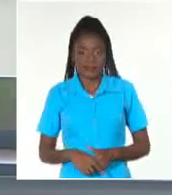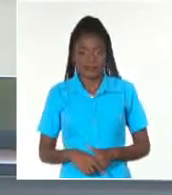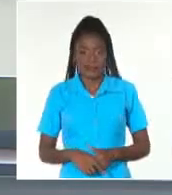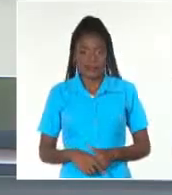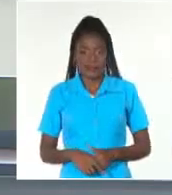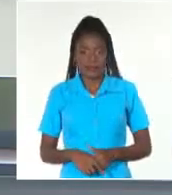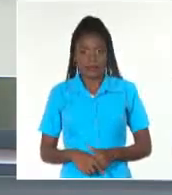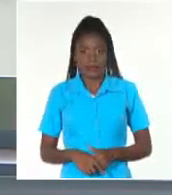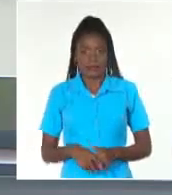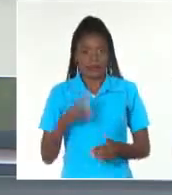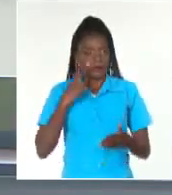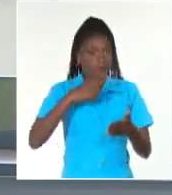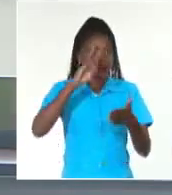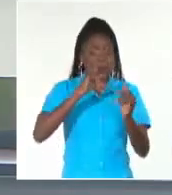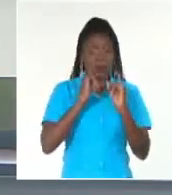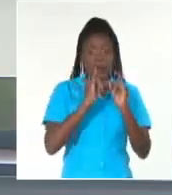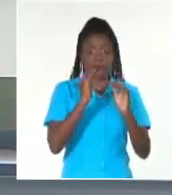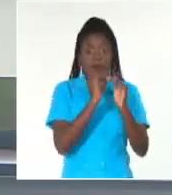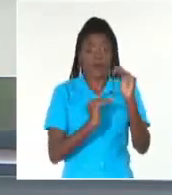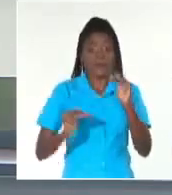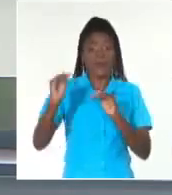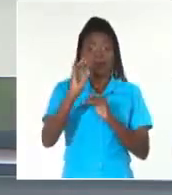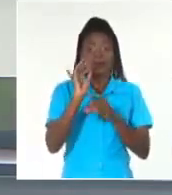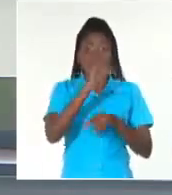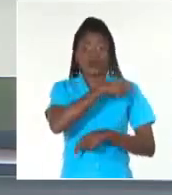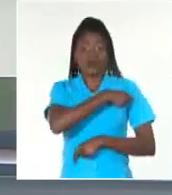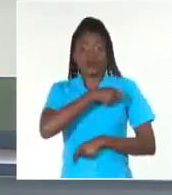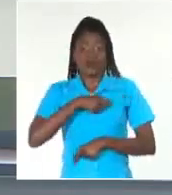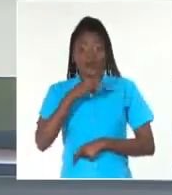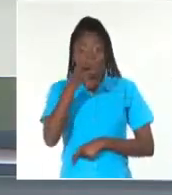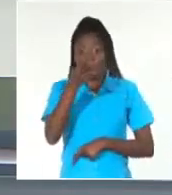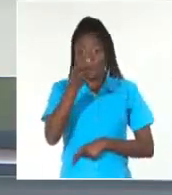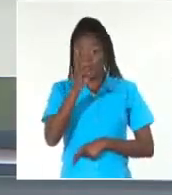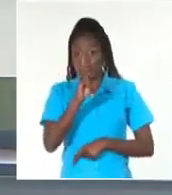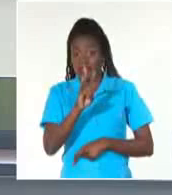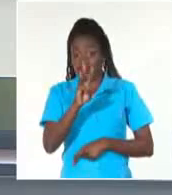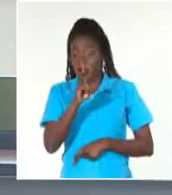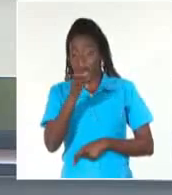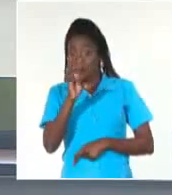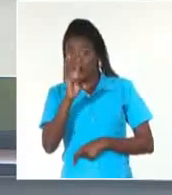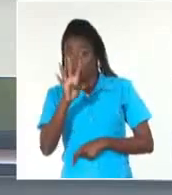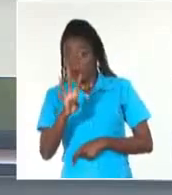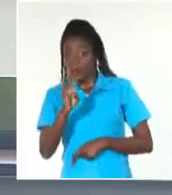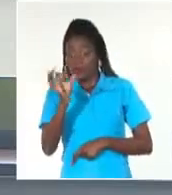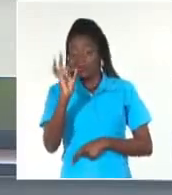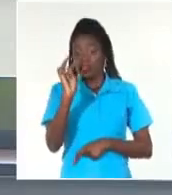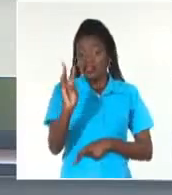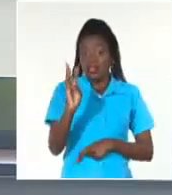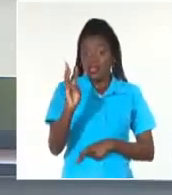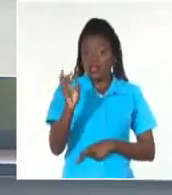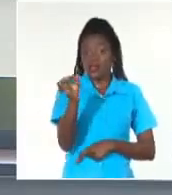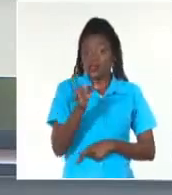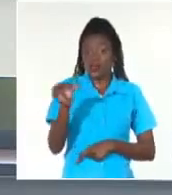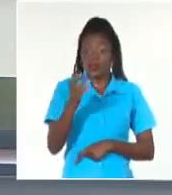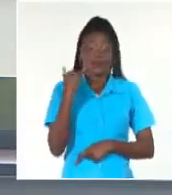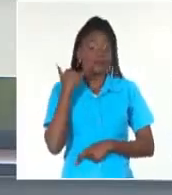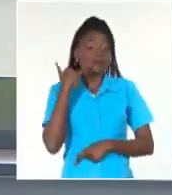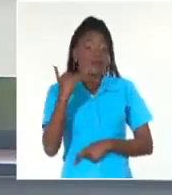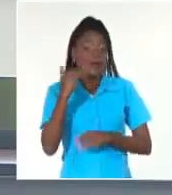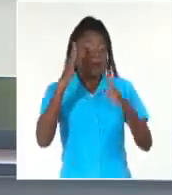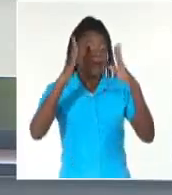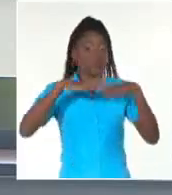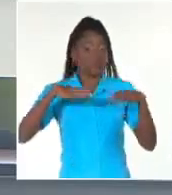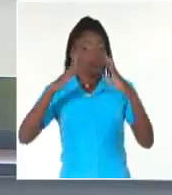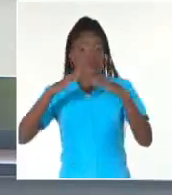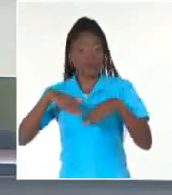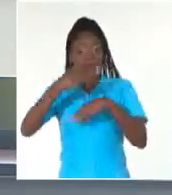damos lectura a una nota informativa del Ministerio del Interior. A las 23 y 24 horas del 3 de octubre se recibió llamada de emergencia por el derrumbe de un edificio